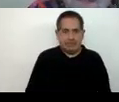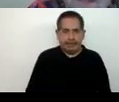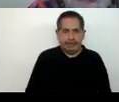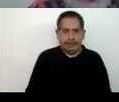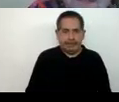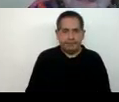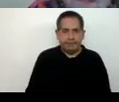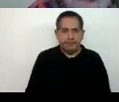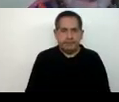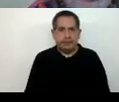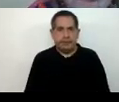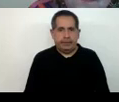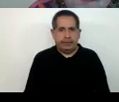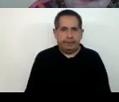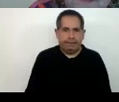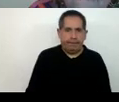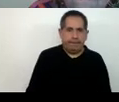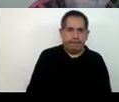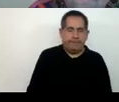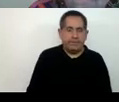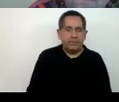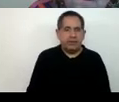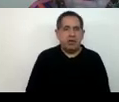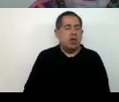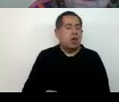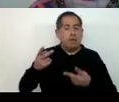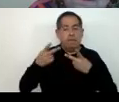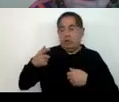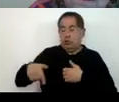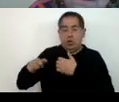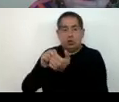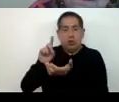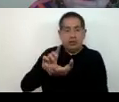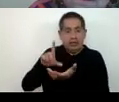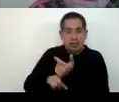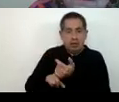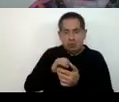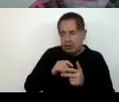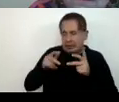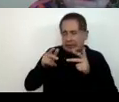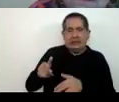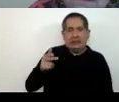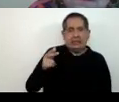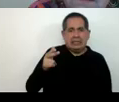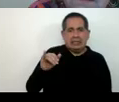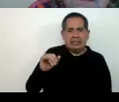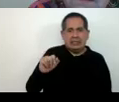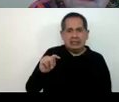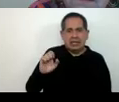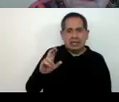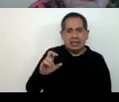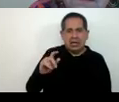La siguiente pregunta es si puede realizarse la histerectomía por cuestiones de higiene en personas